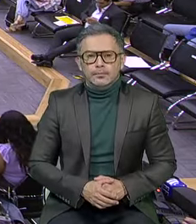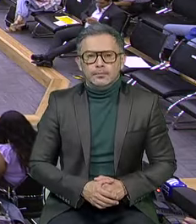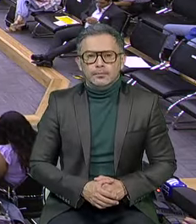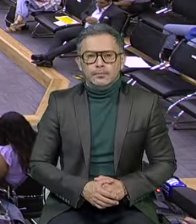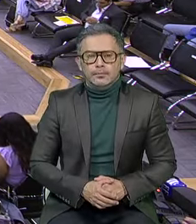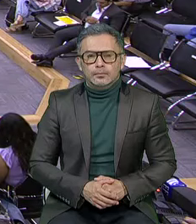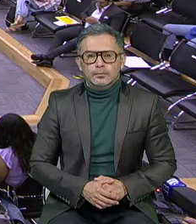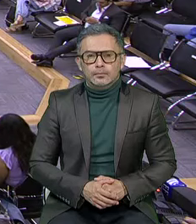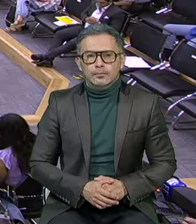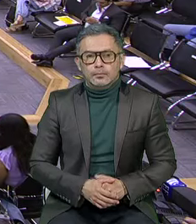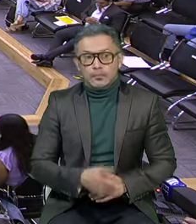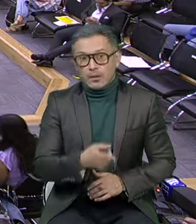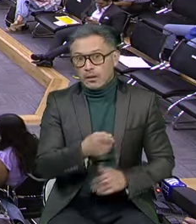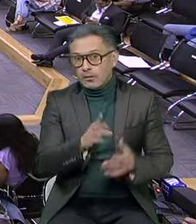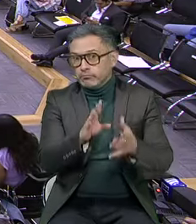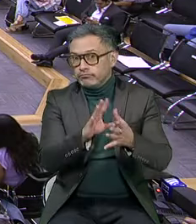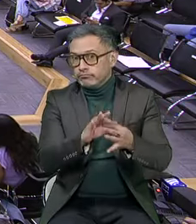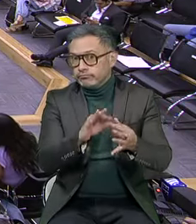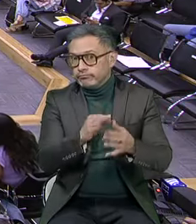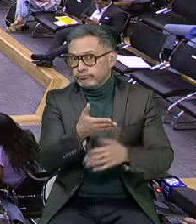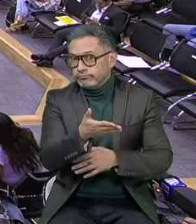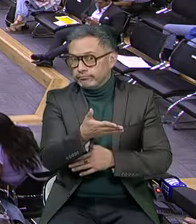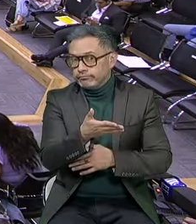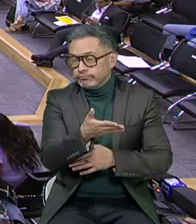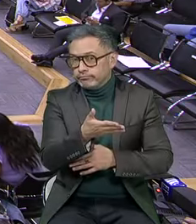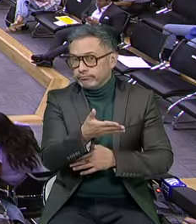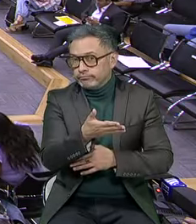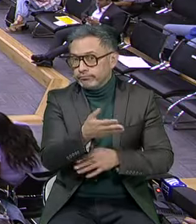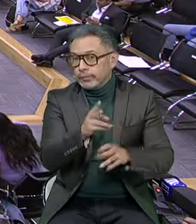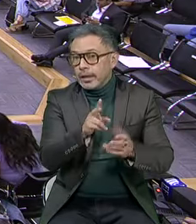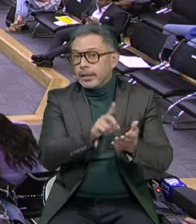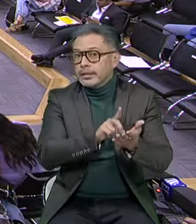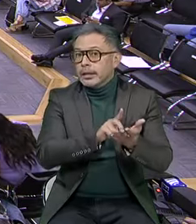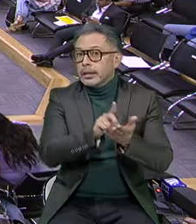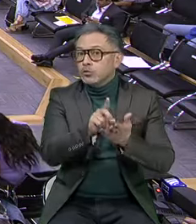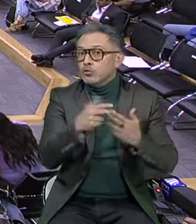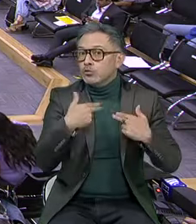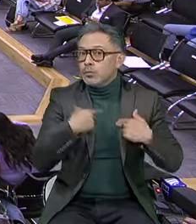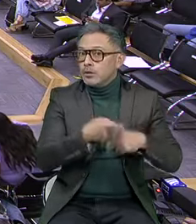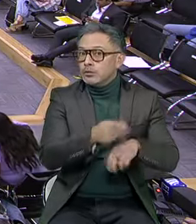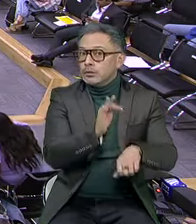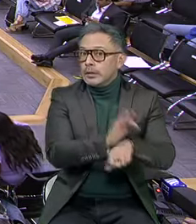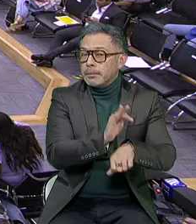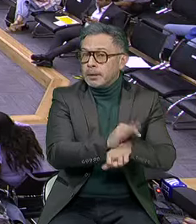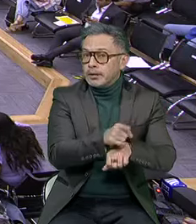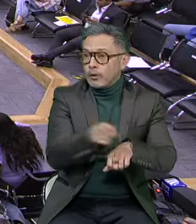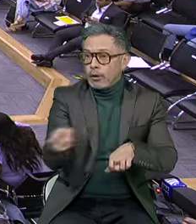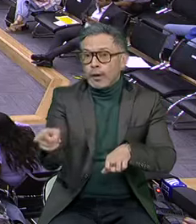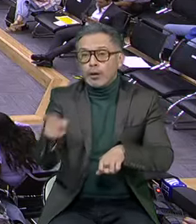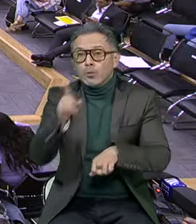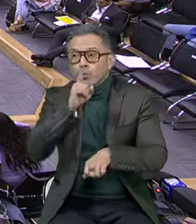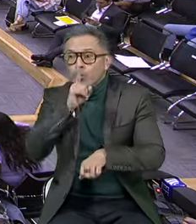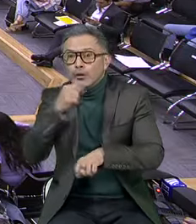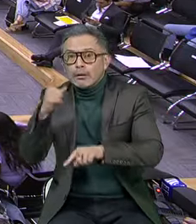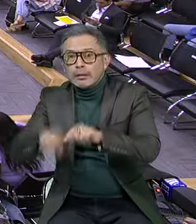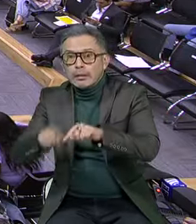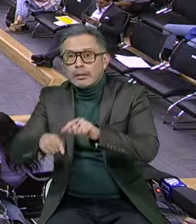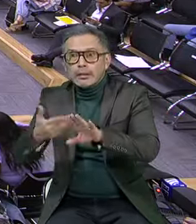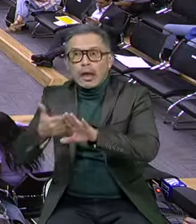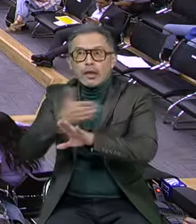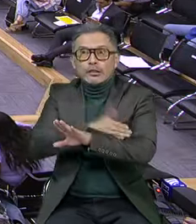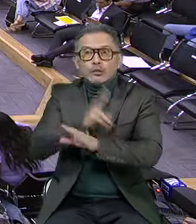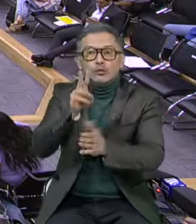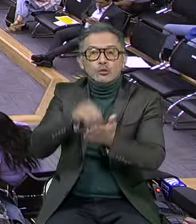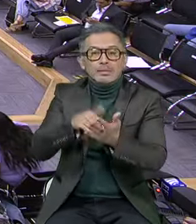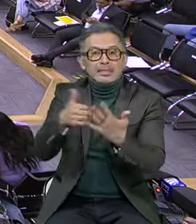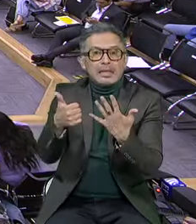que hay que oír. Un defensor de derechos humanos que pide censura, que pedía reprimir el plantón de 2006